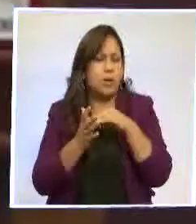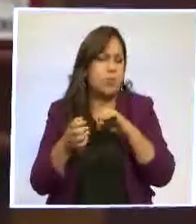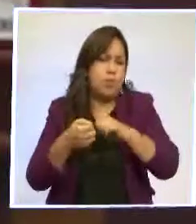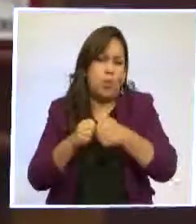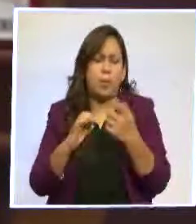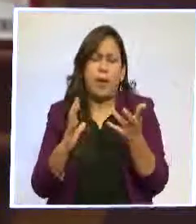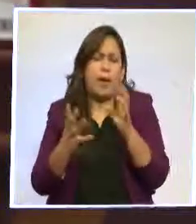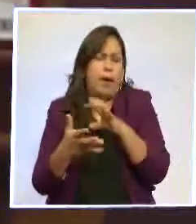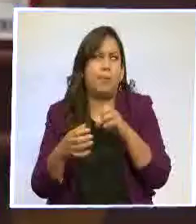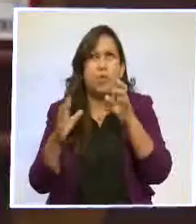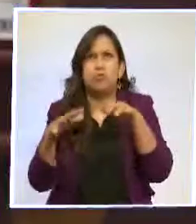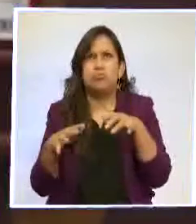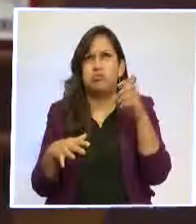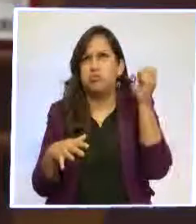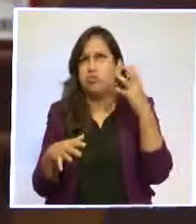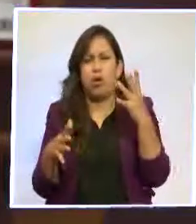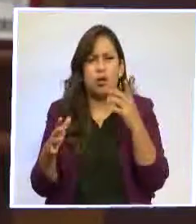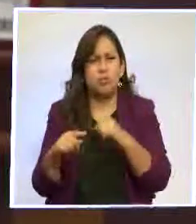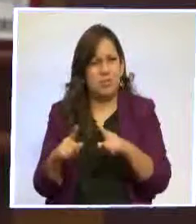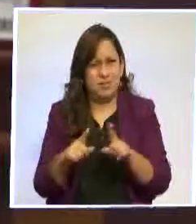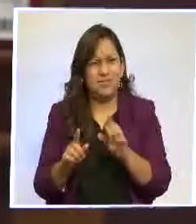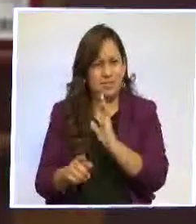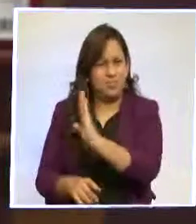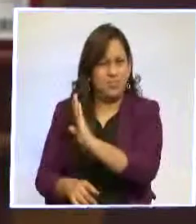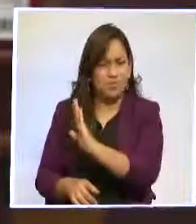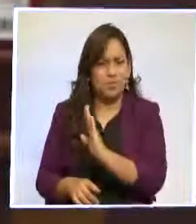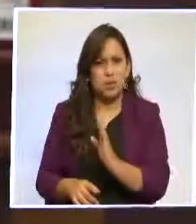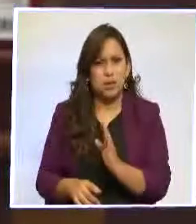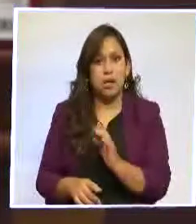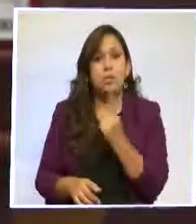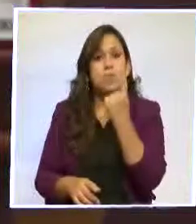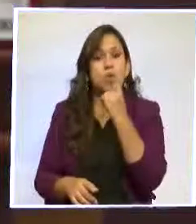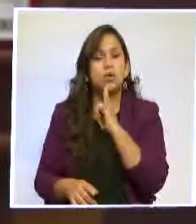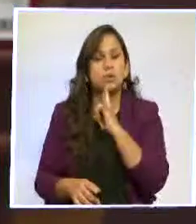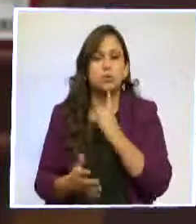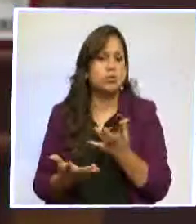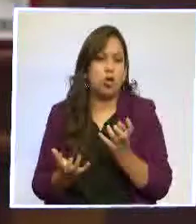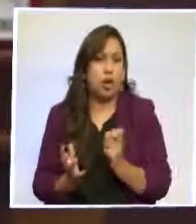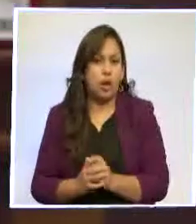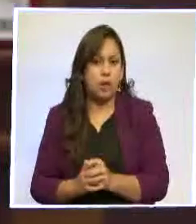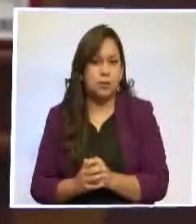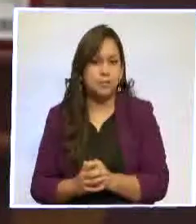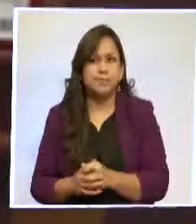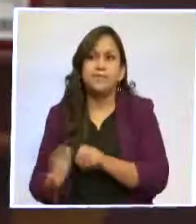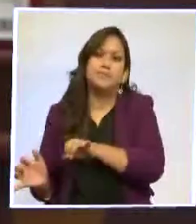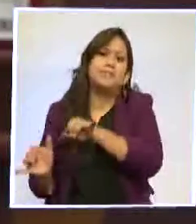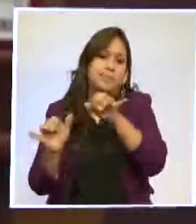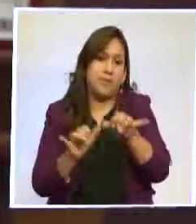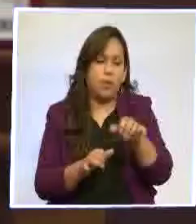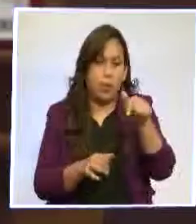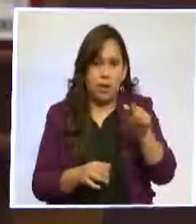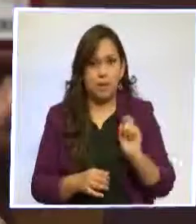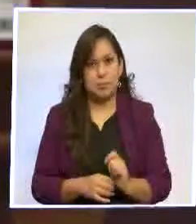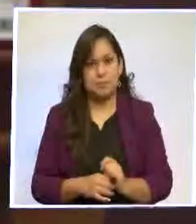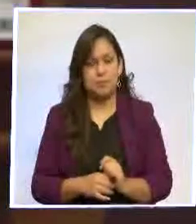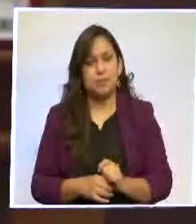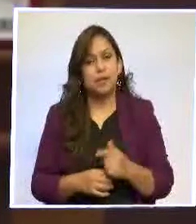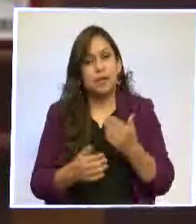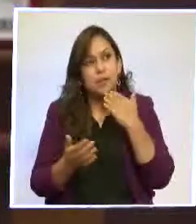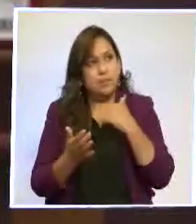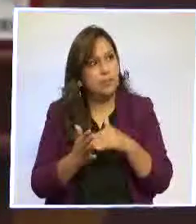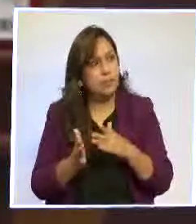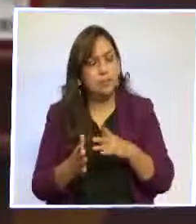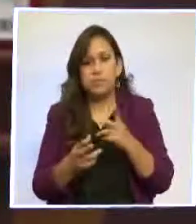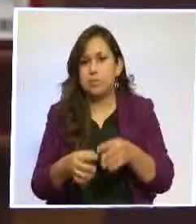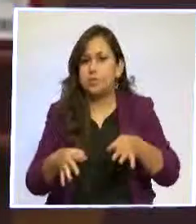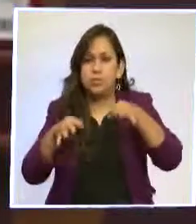en este tipo de organizaciones multilaterales. Entonces, hay prima la diplomacia, prima el trabajo fino, el embate sobre